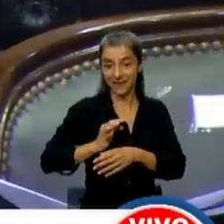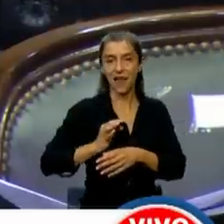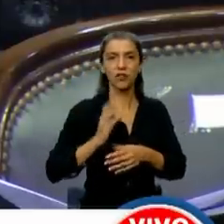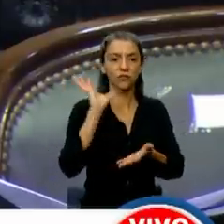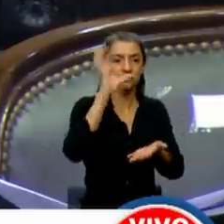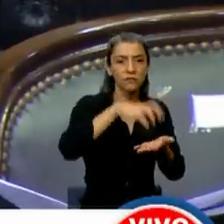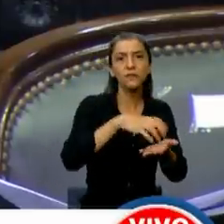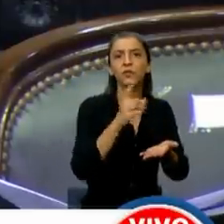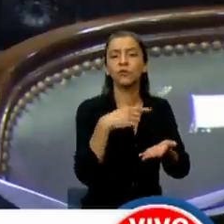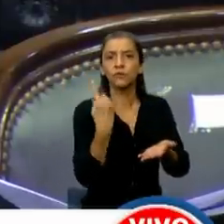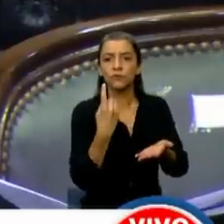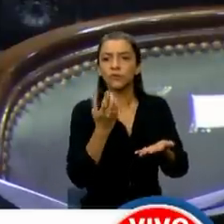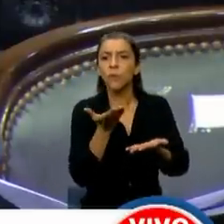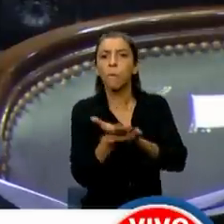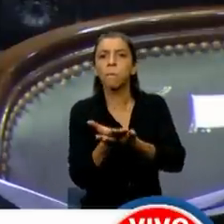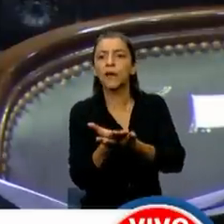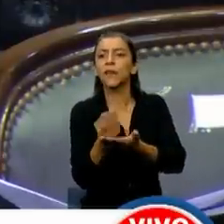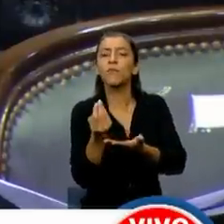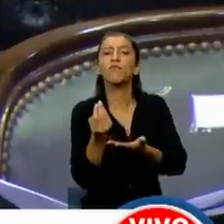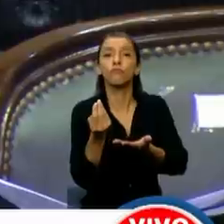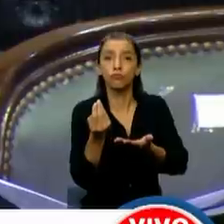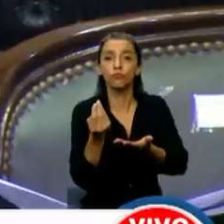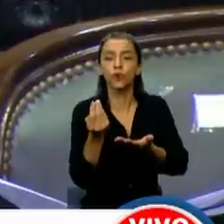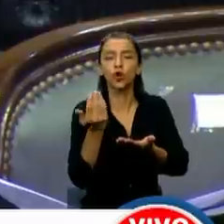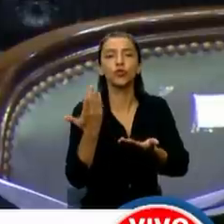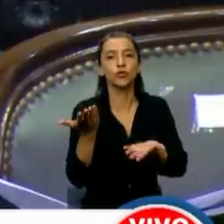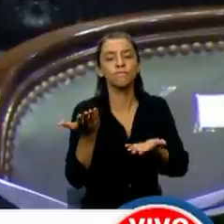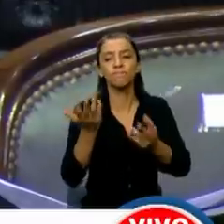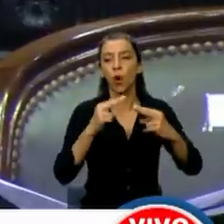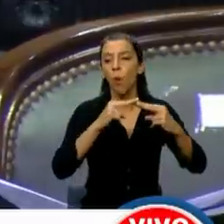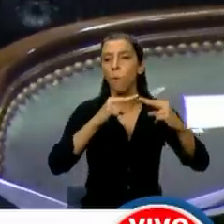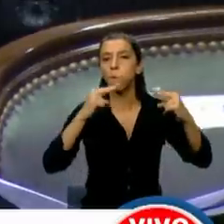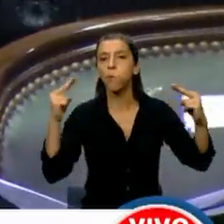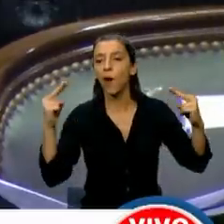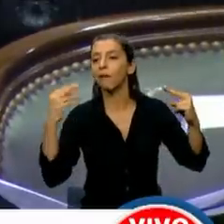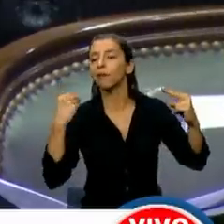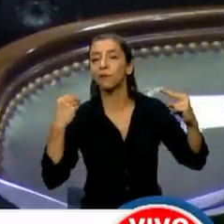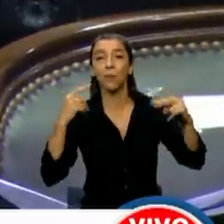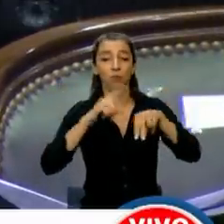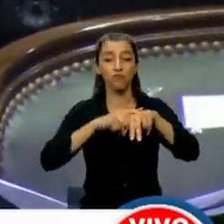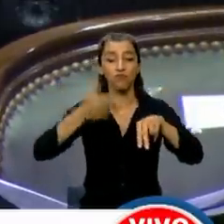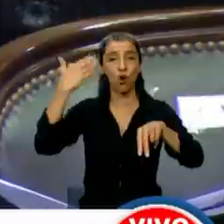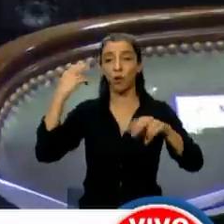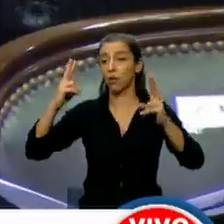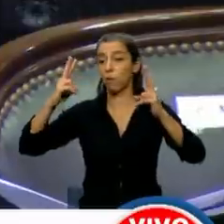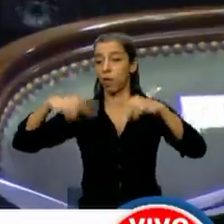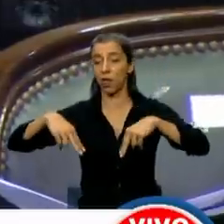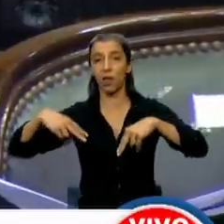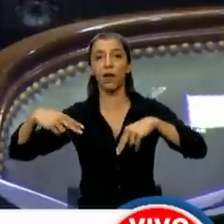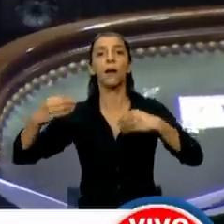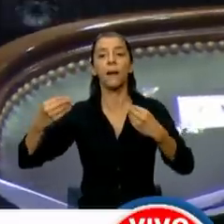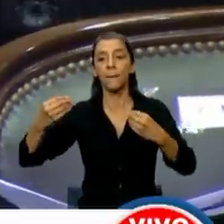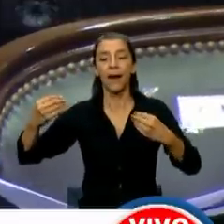pidiendo la reconstrucción de un simple puente ferroviario que se cayó que implicaría sacar